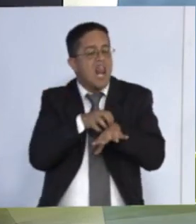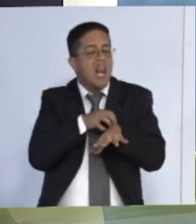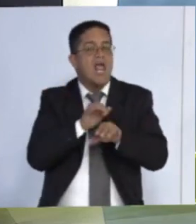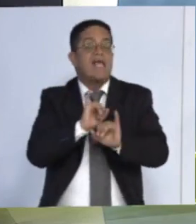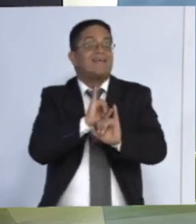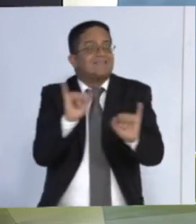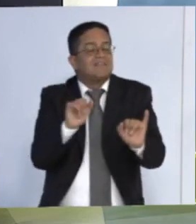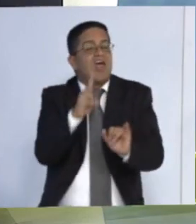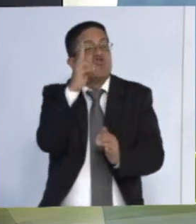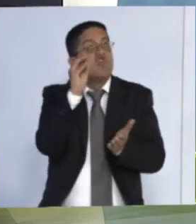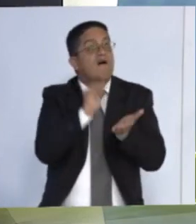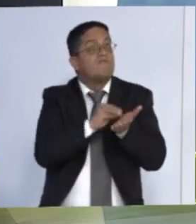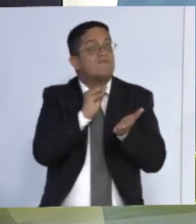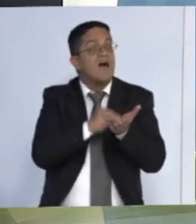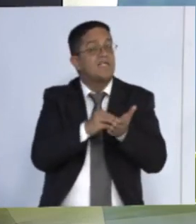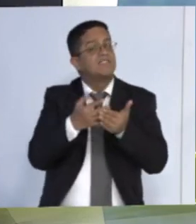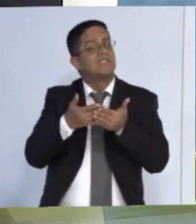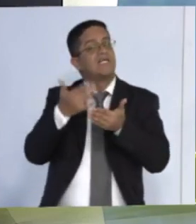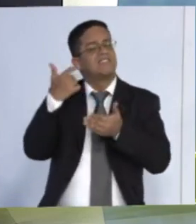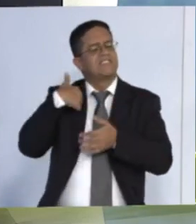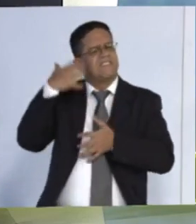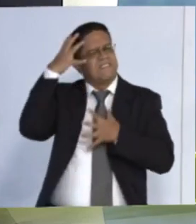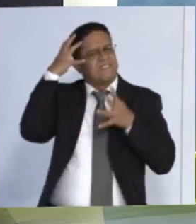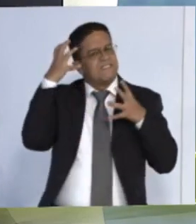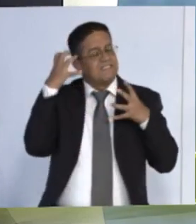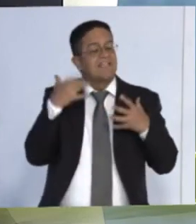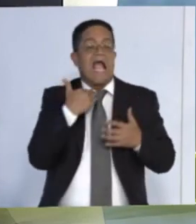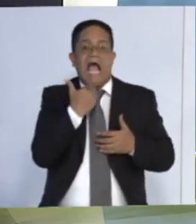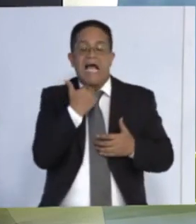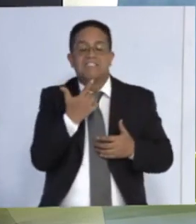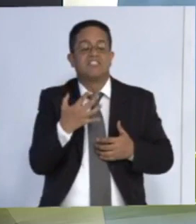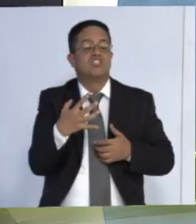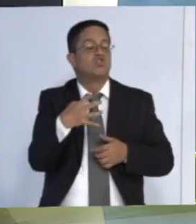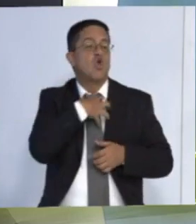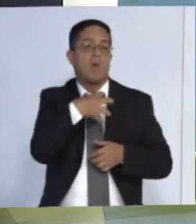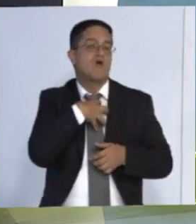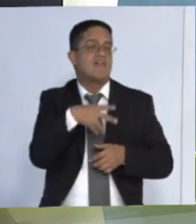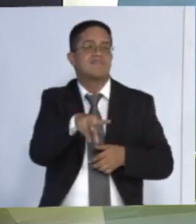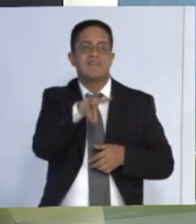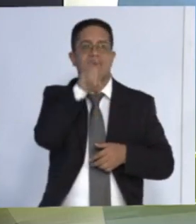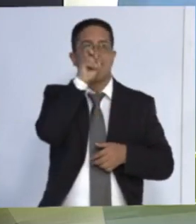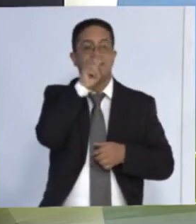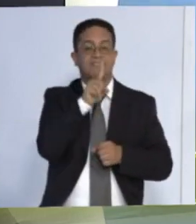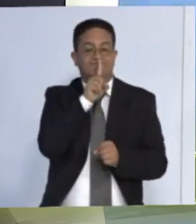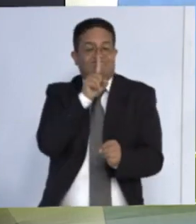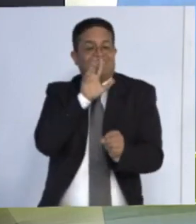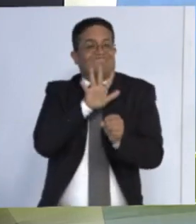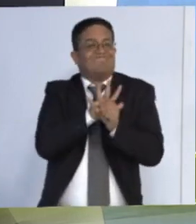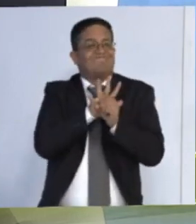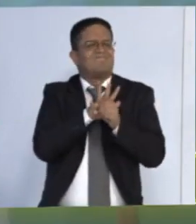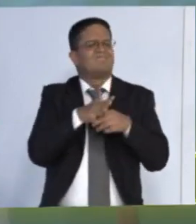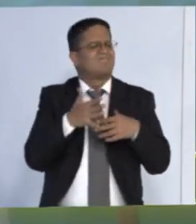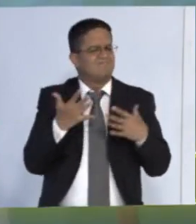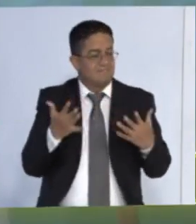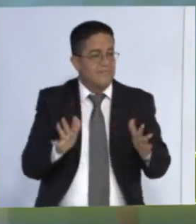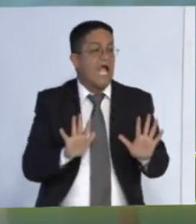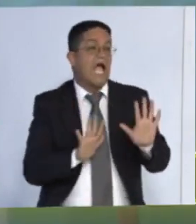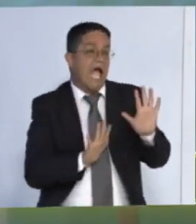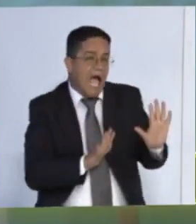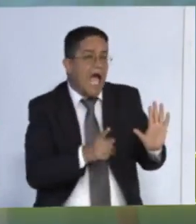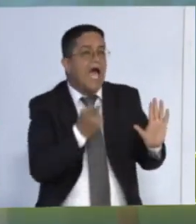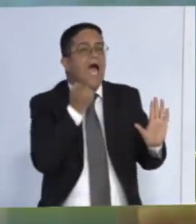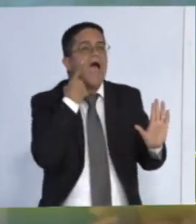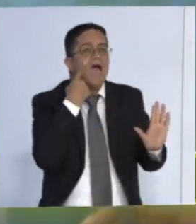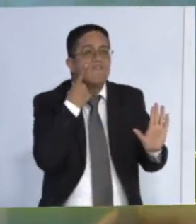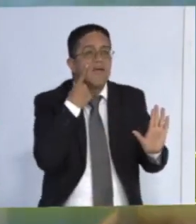en los cuales en los últimos fue muy fuerte, casi no podía respirar, no sé a qué se deba. Hay que ver, porque en esos casos, sobre todo de los